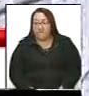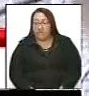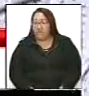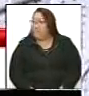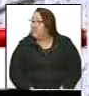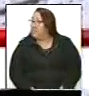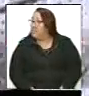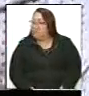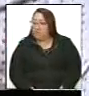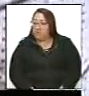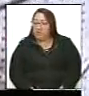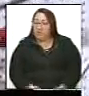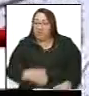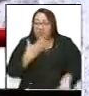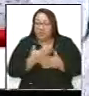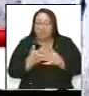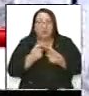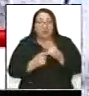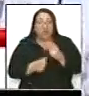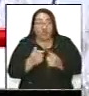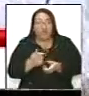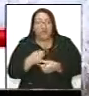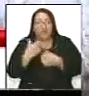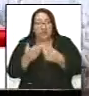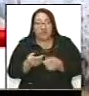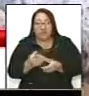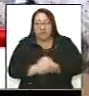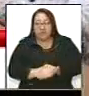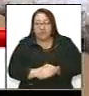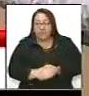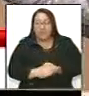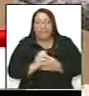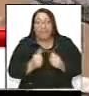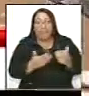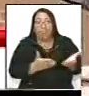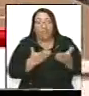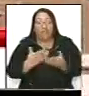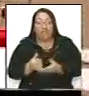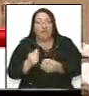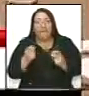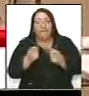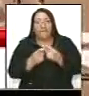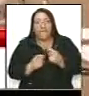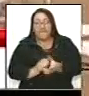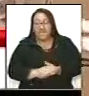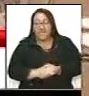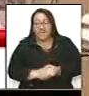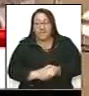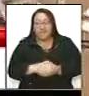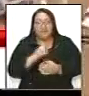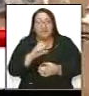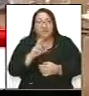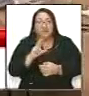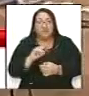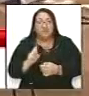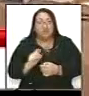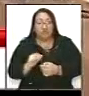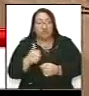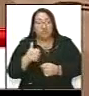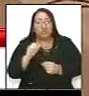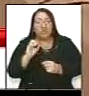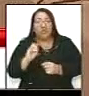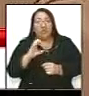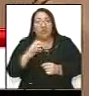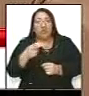Agradecemos la participación de la congresista Tamara Rimborgo. Le damos la bienvenida a la congresista Rebeca Cruz, al congresista Edgar